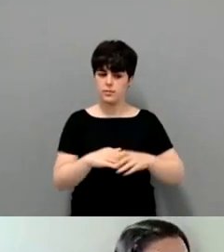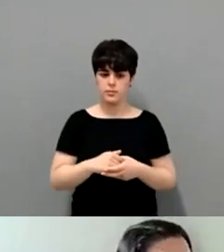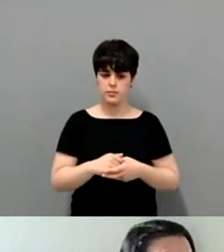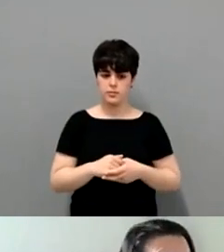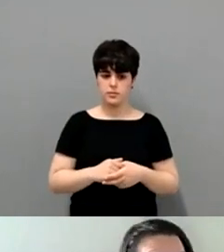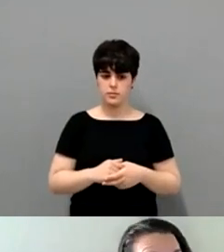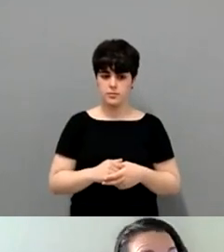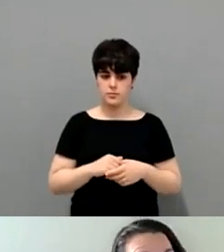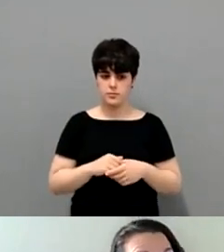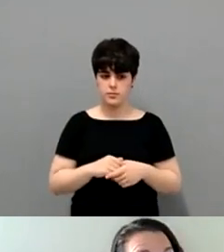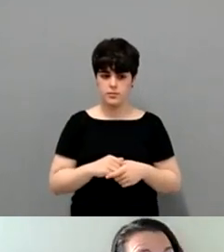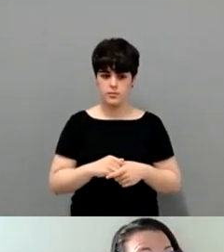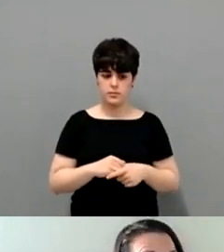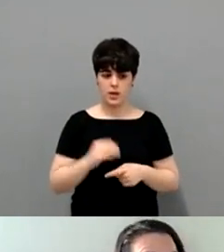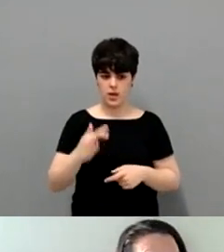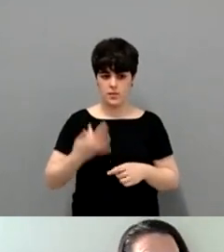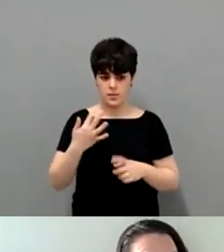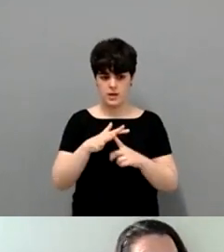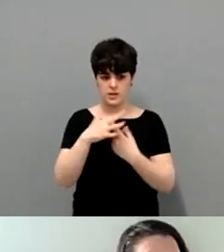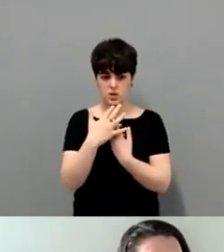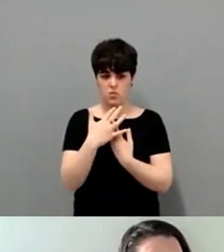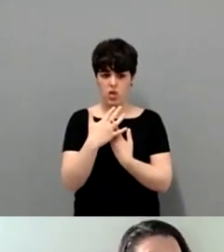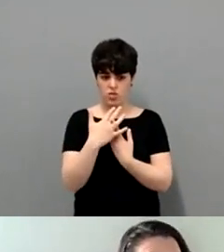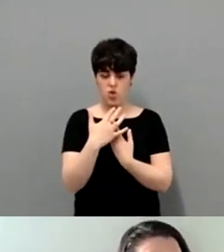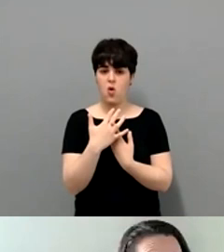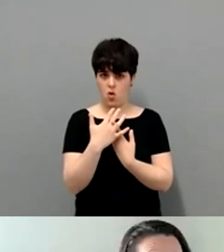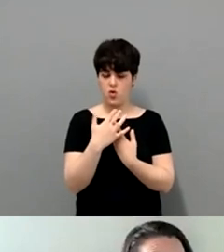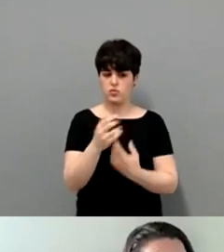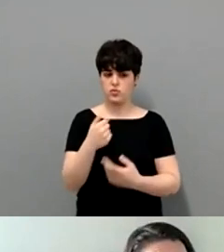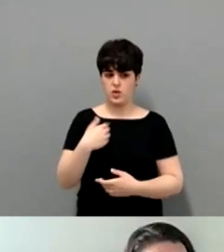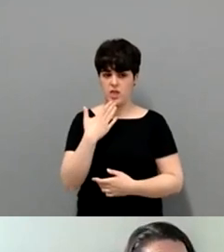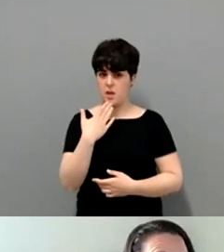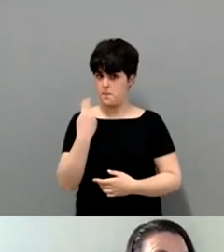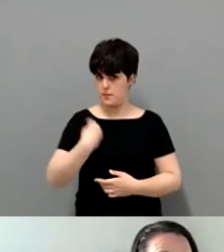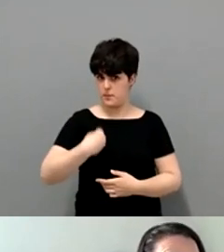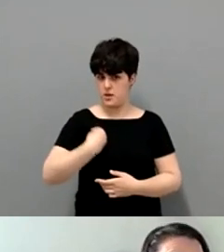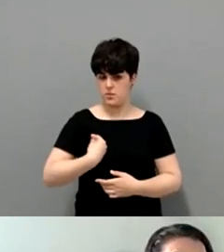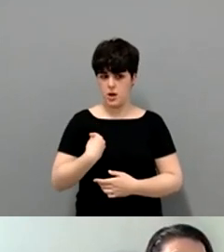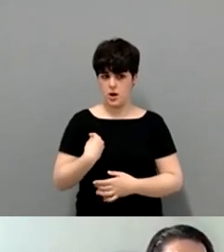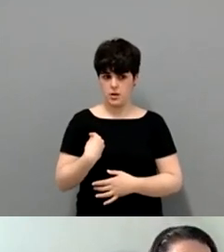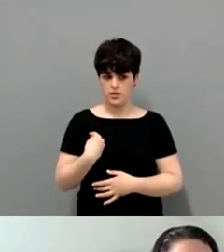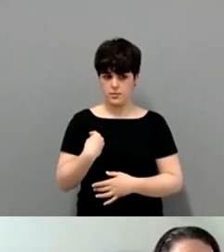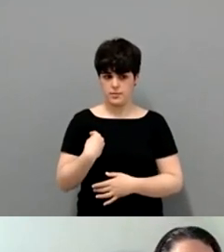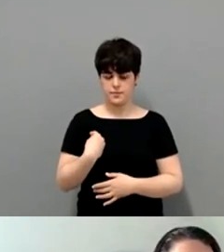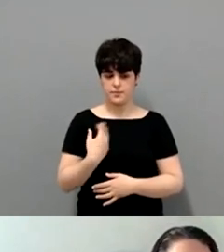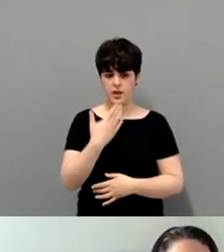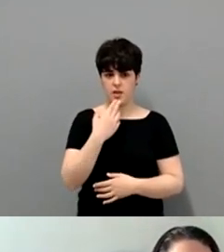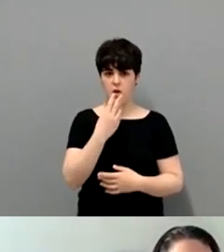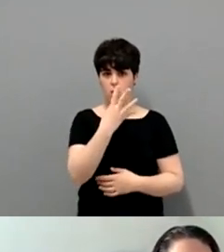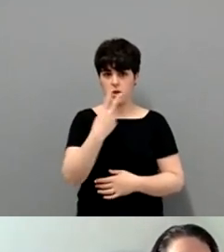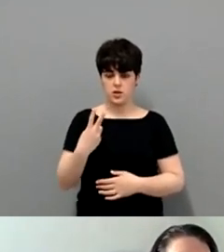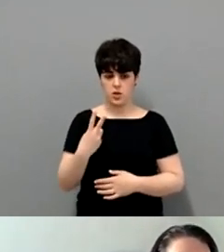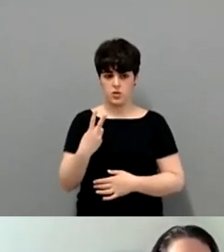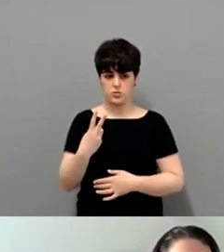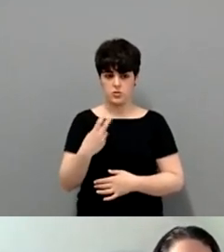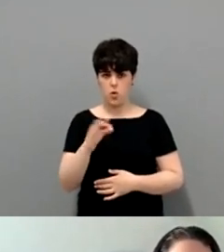Sí, y esa situación, porque claro, Rocío, digo tu edad para que marquemos, Rocío tiene 42 años, ¿son 42